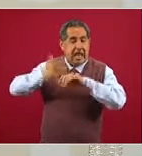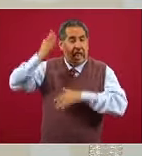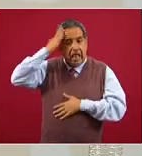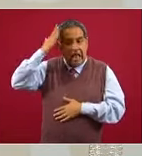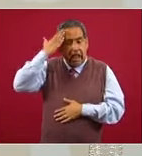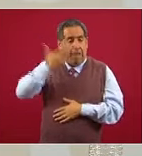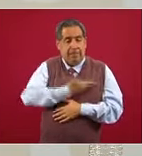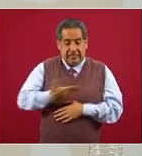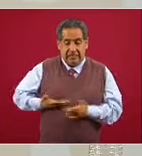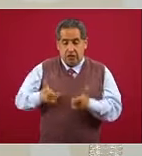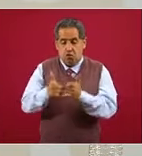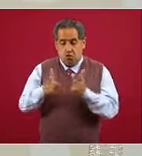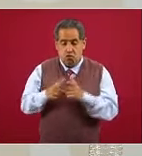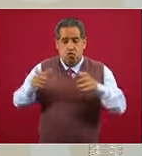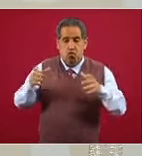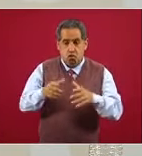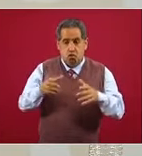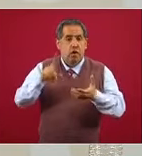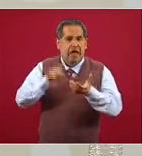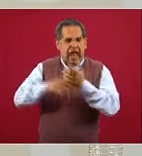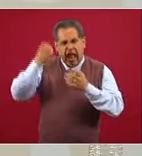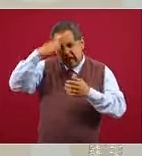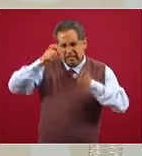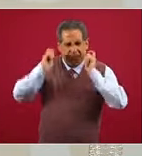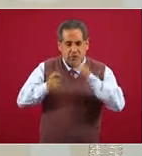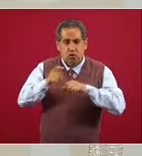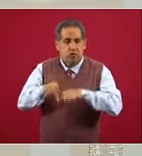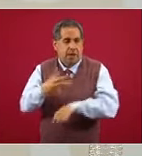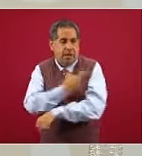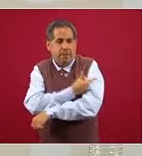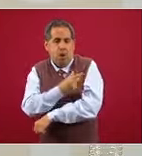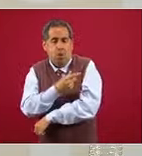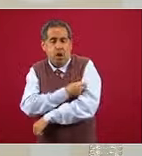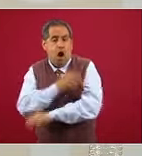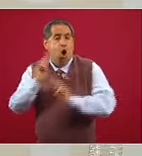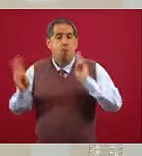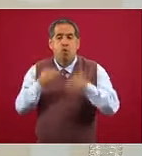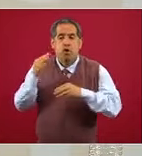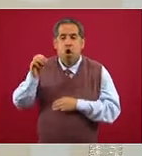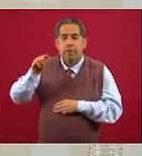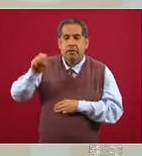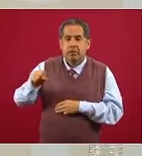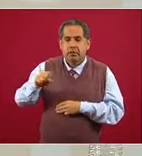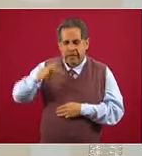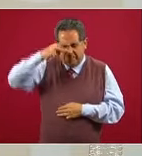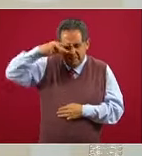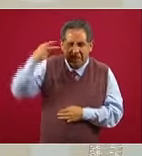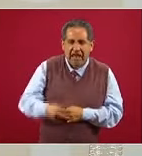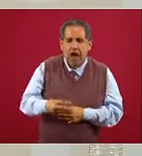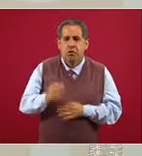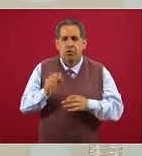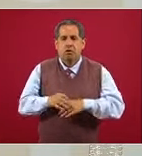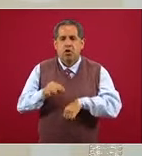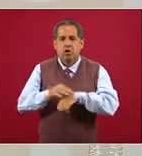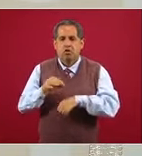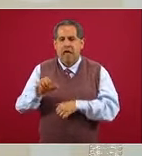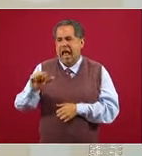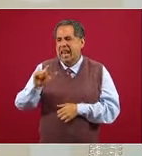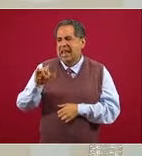presidente del grupo de expertos en vacuna a nivel mundial de la OMS es mexicano, es el doctor